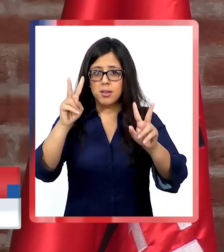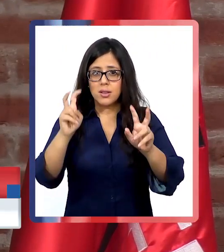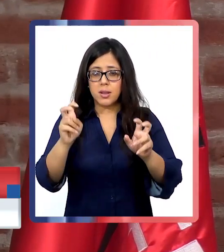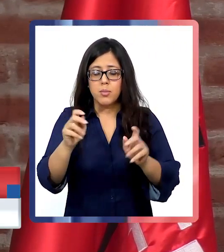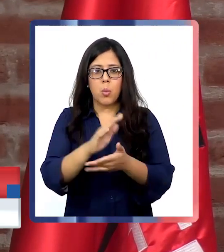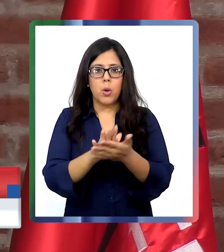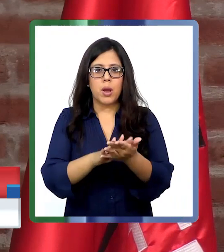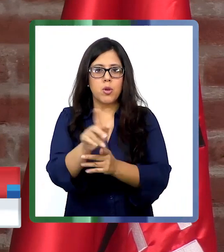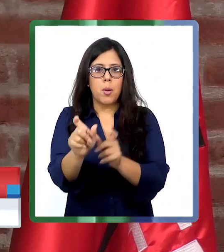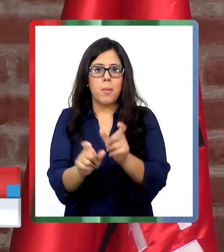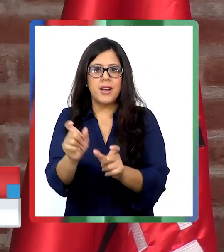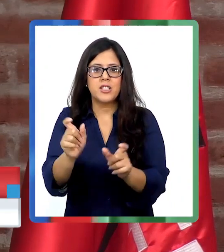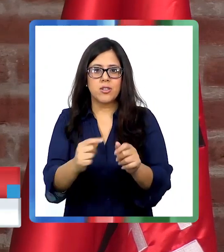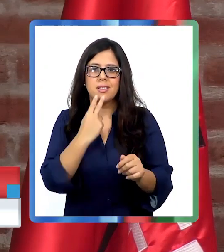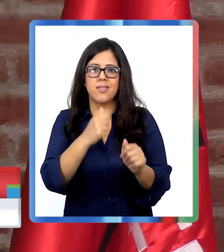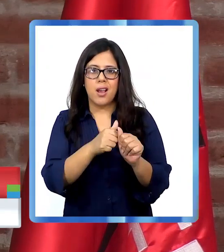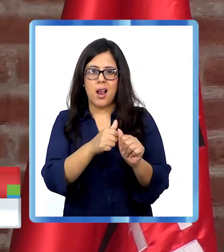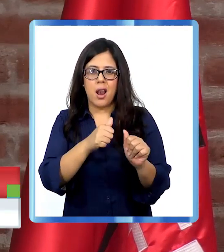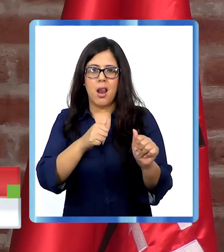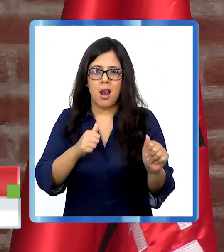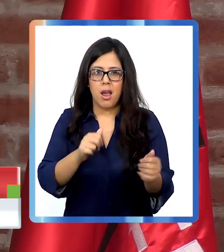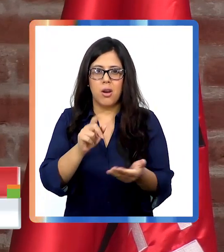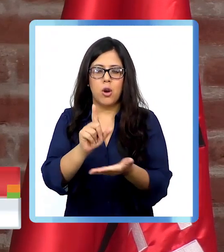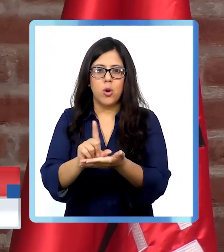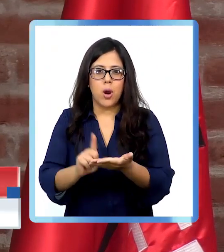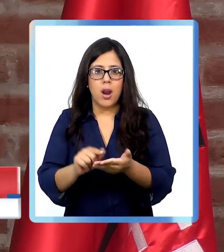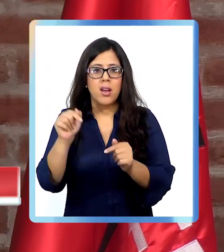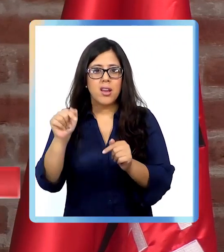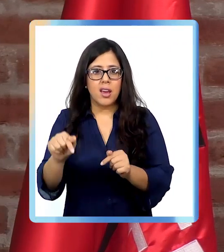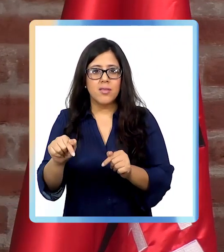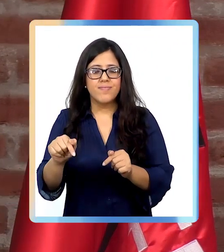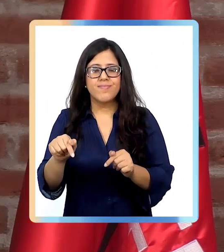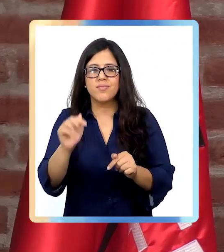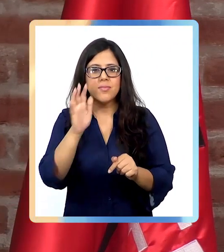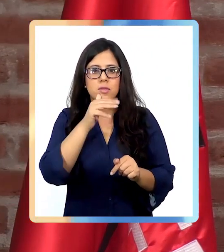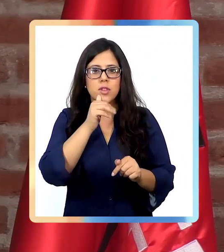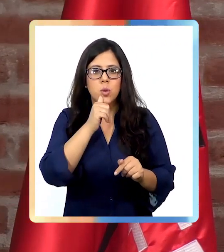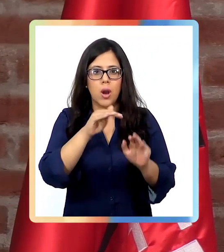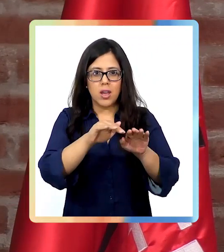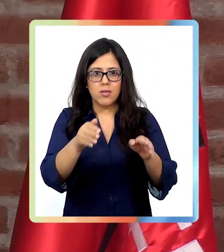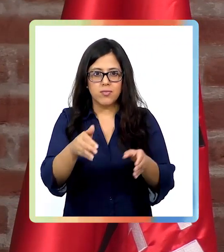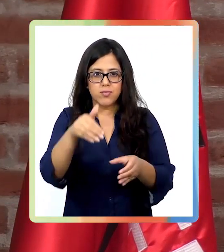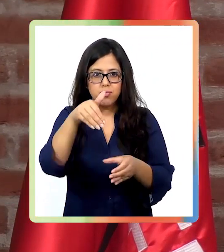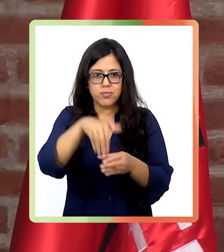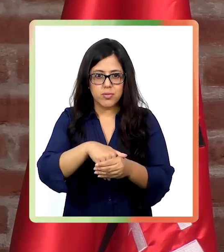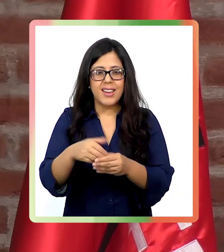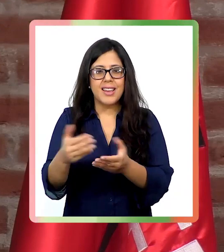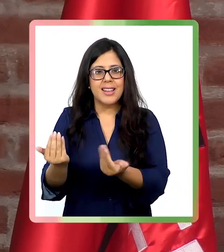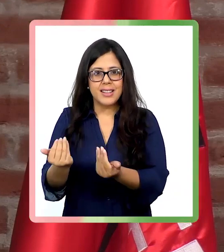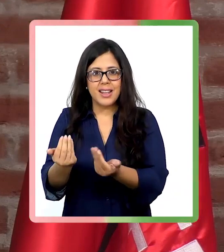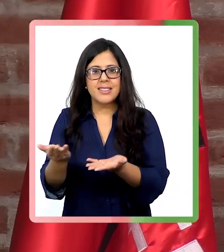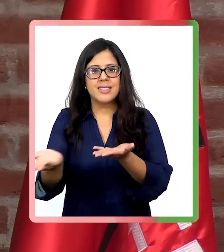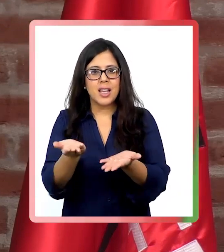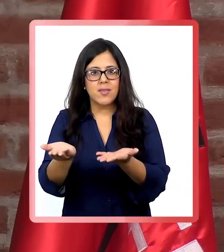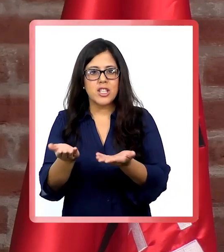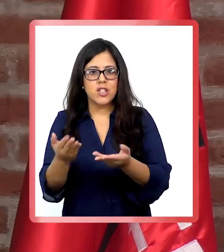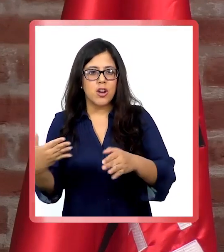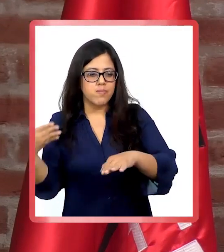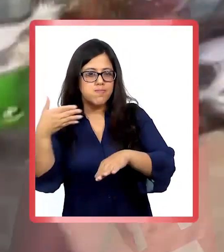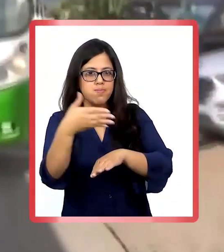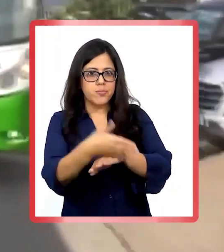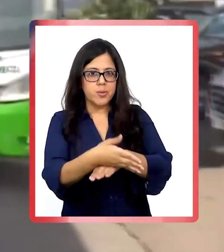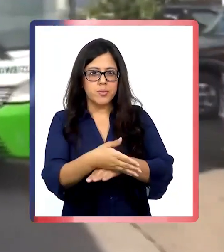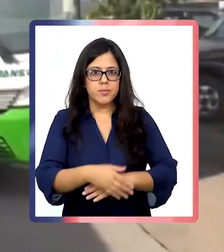viven en localidades aisladas donde a veces no hay mesa de votación y necesitan estos servicios para llegar a un local de